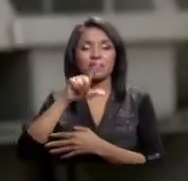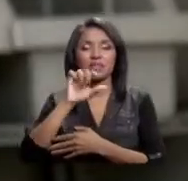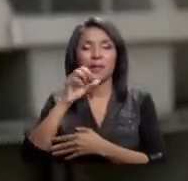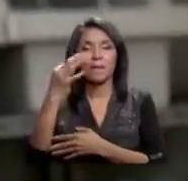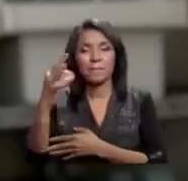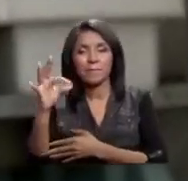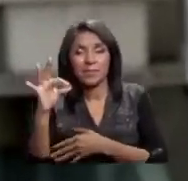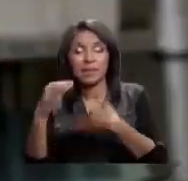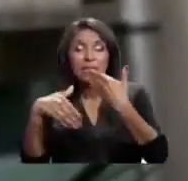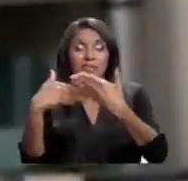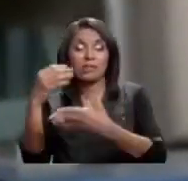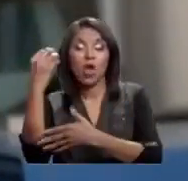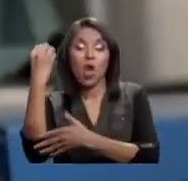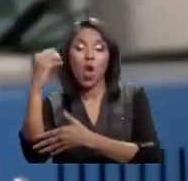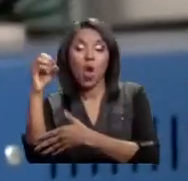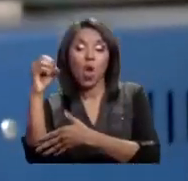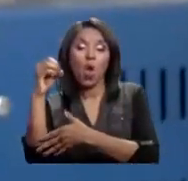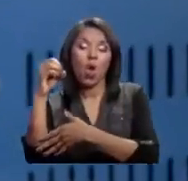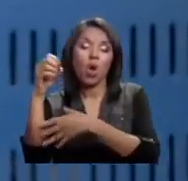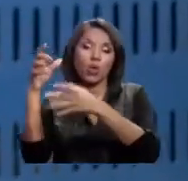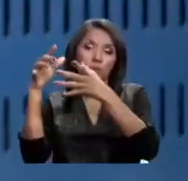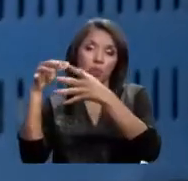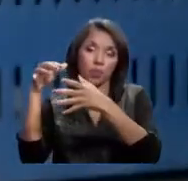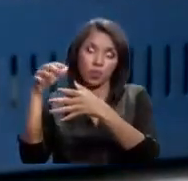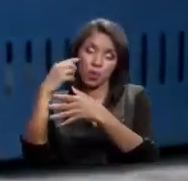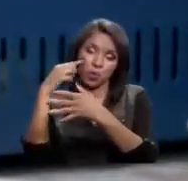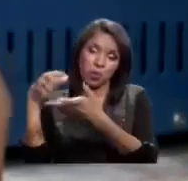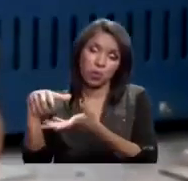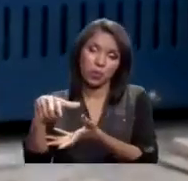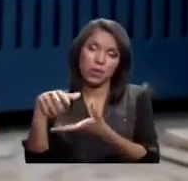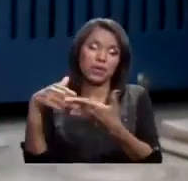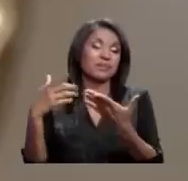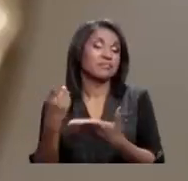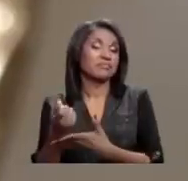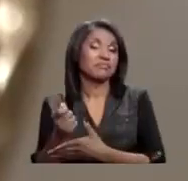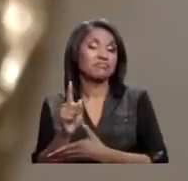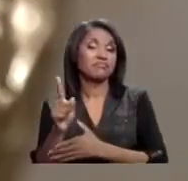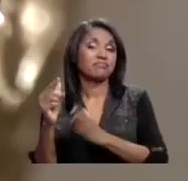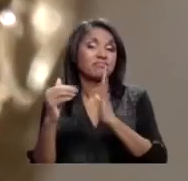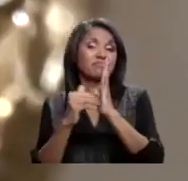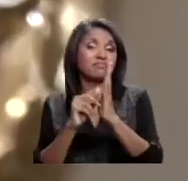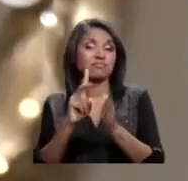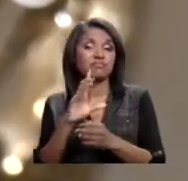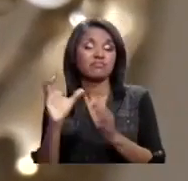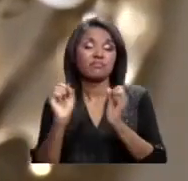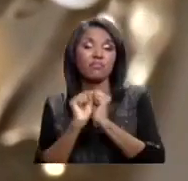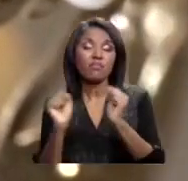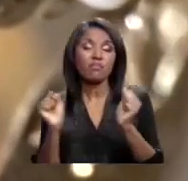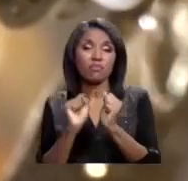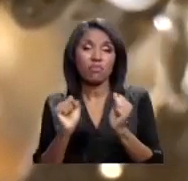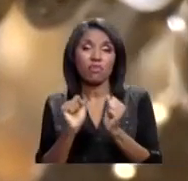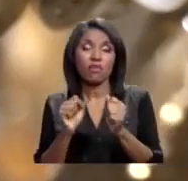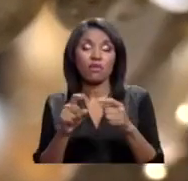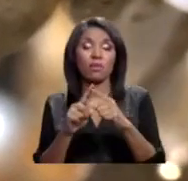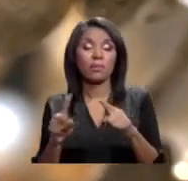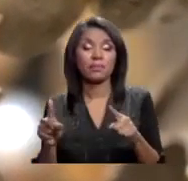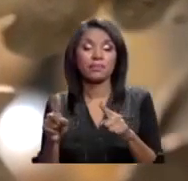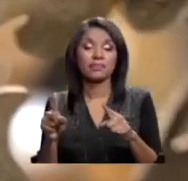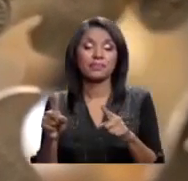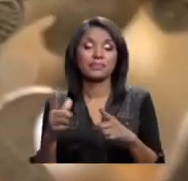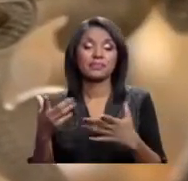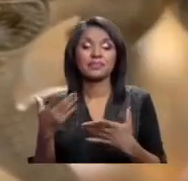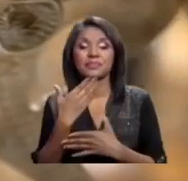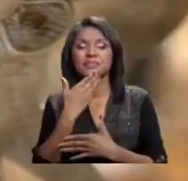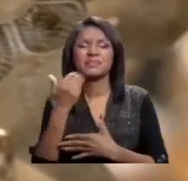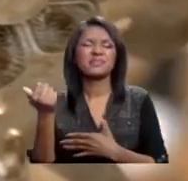oro. Y aquí nadie escatima en dinero, pues su costo va desde los $1,200 en adelante. Pero el mayor pago,